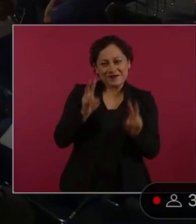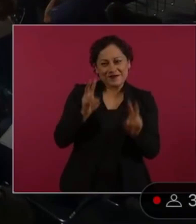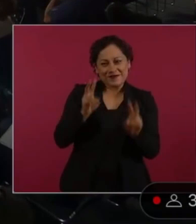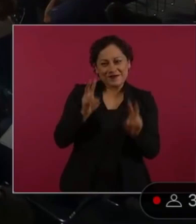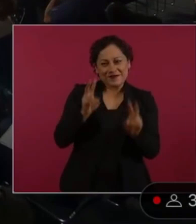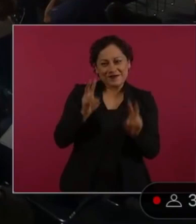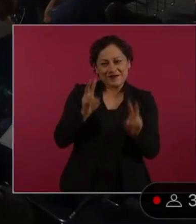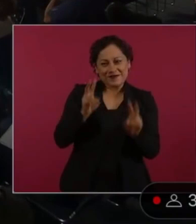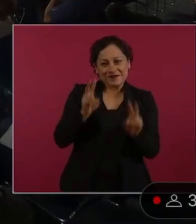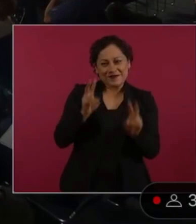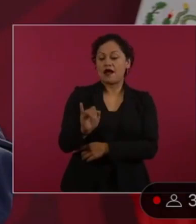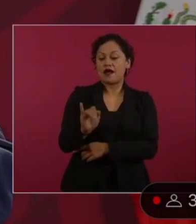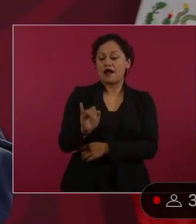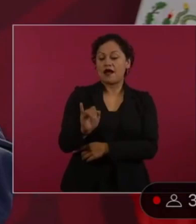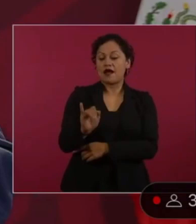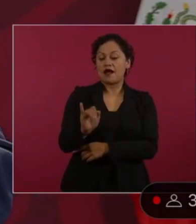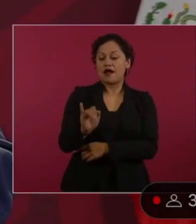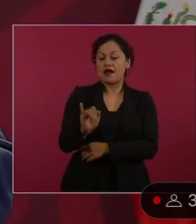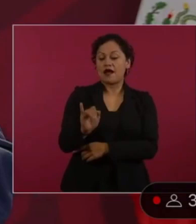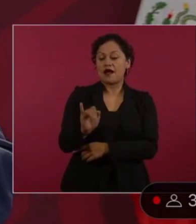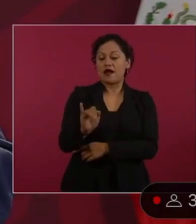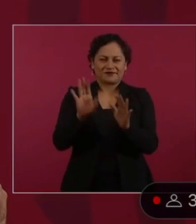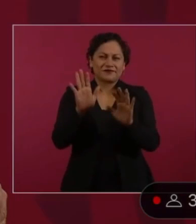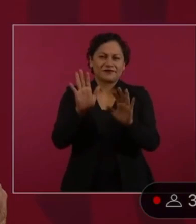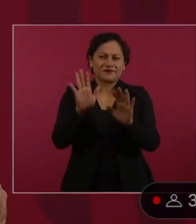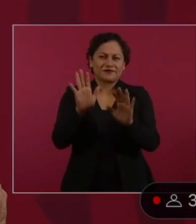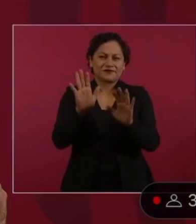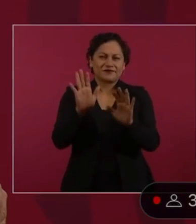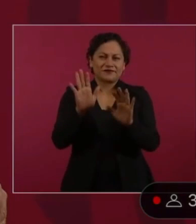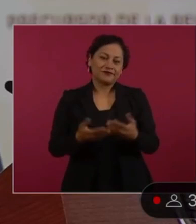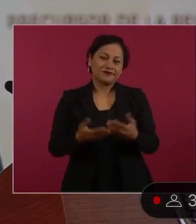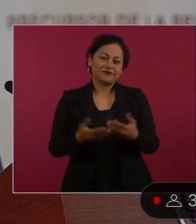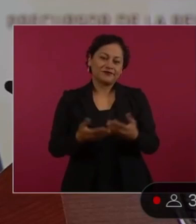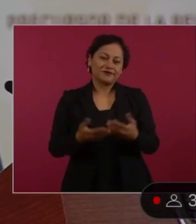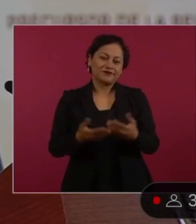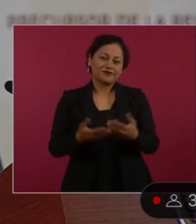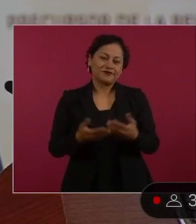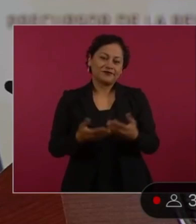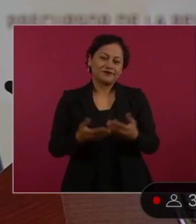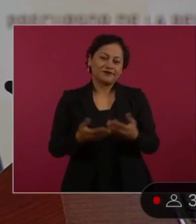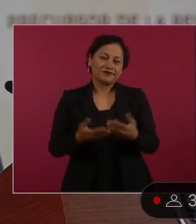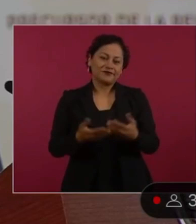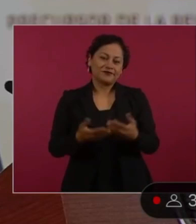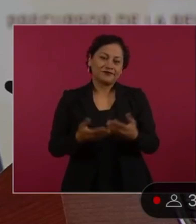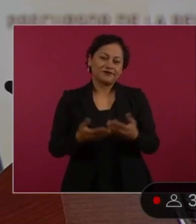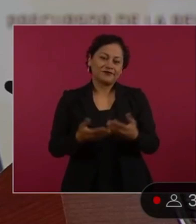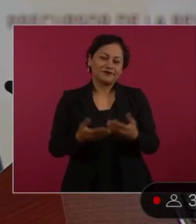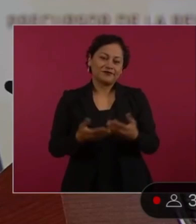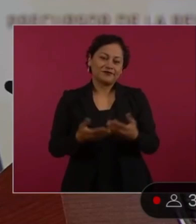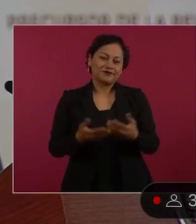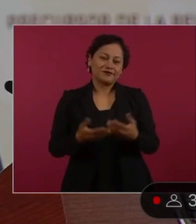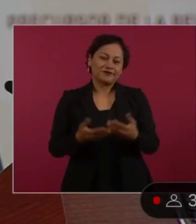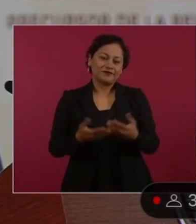Tómala así se lo dijo el grupo afirme pues ya supérame dice el presidente Andrés Manuel López Obrador así lo